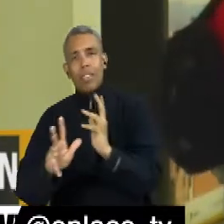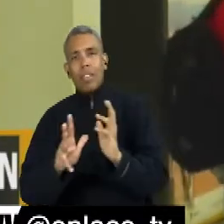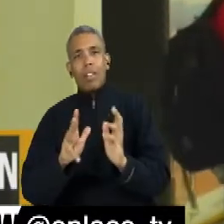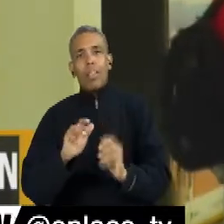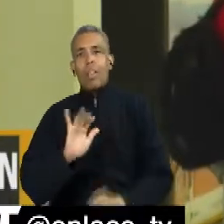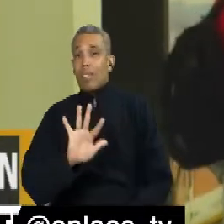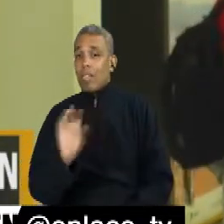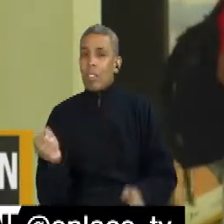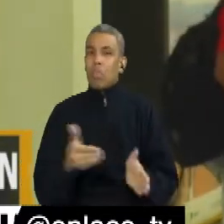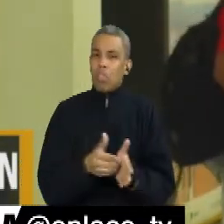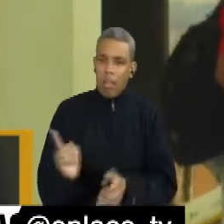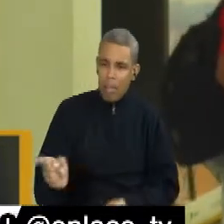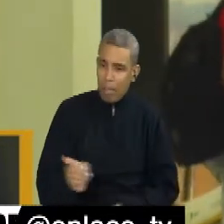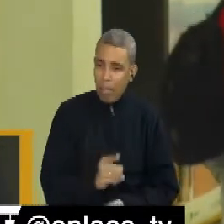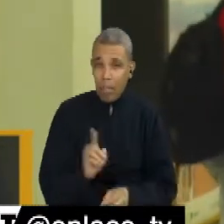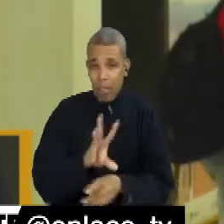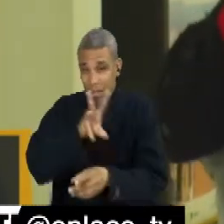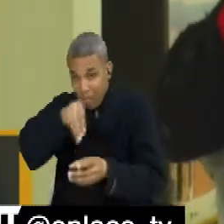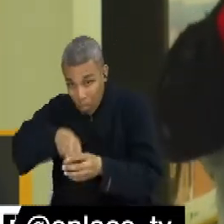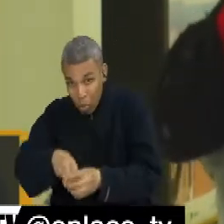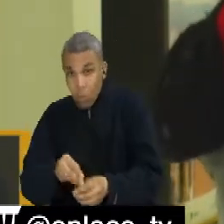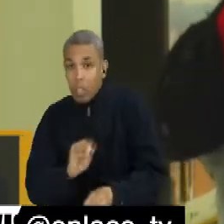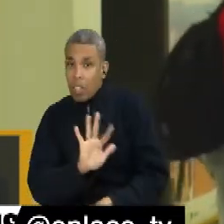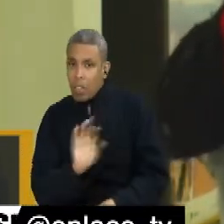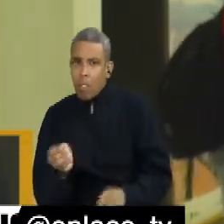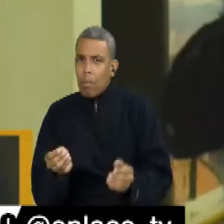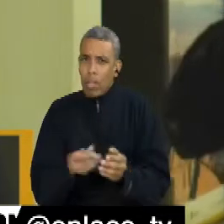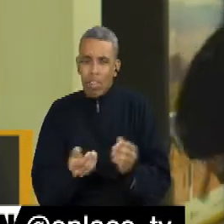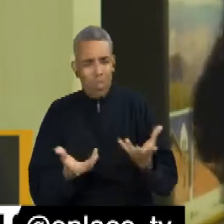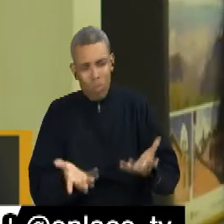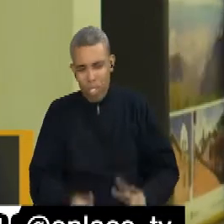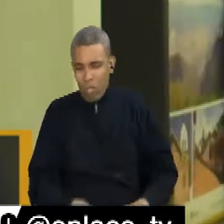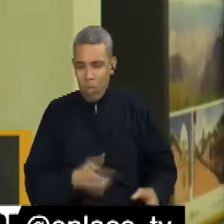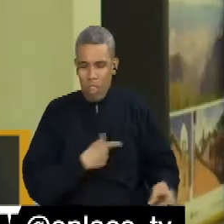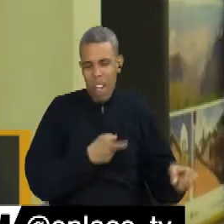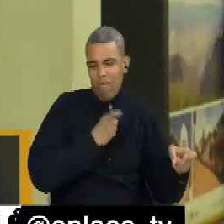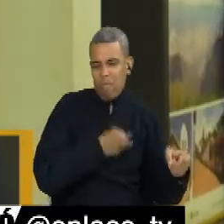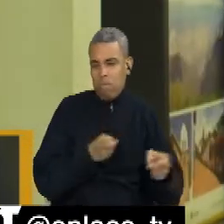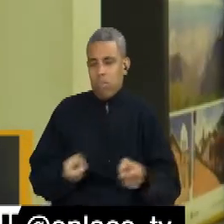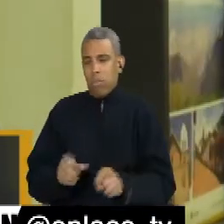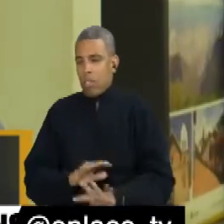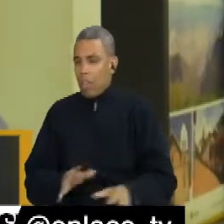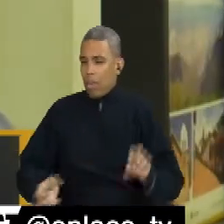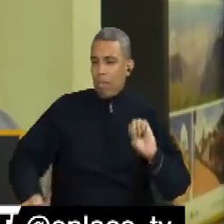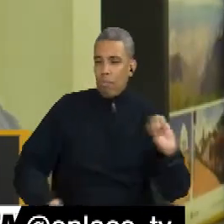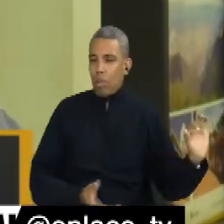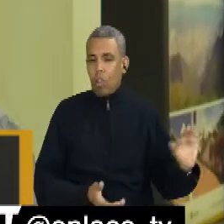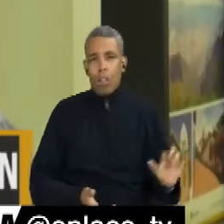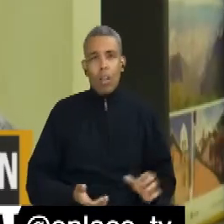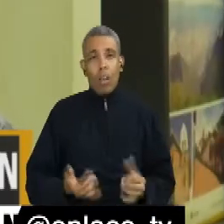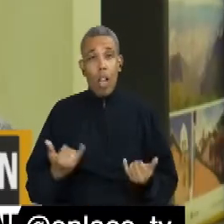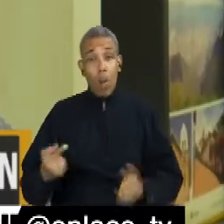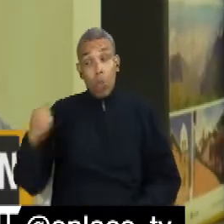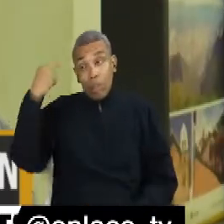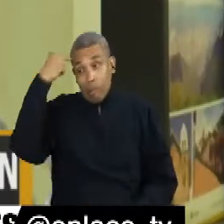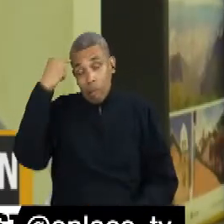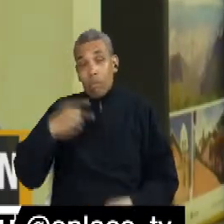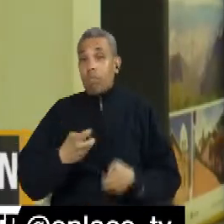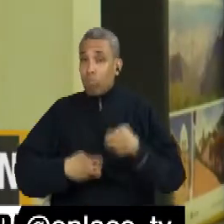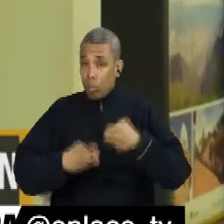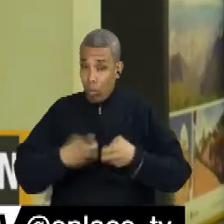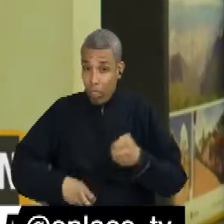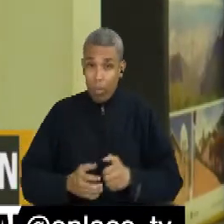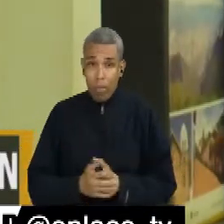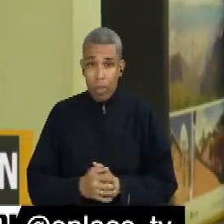psicológicamente, producto de un trabajo articulado, serio, metodológico. Hoy el 93% de las personas no